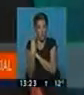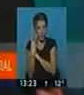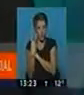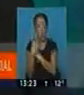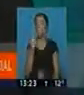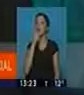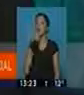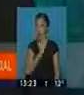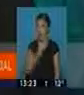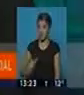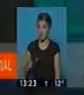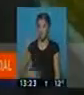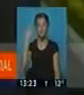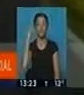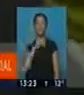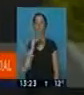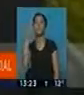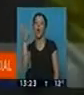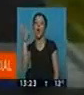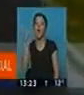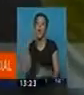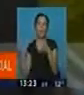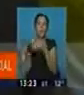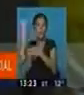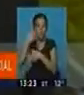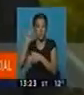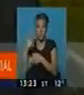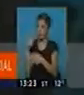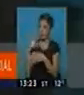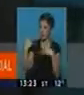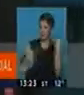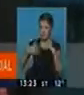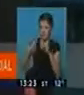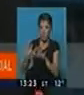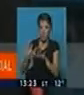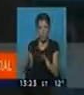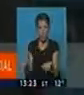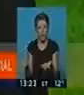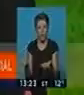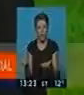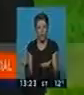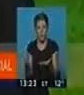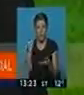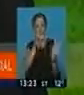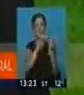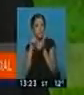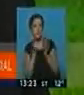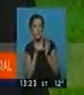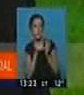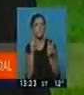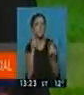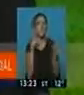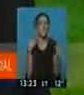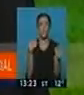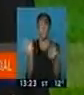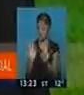François Hollande, que va a la Comisión Europea, que queda en Bruselas, y dice, ustedes se apresuraron, no debieron sondear a estos países para ver qué se